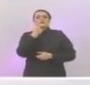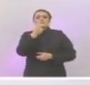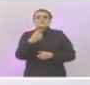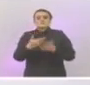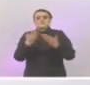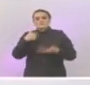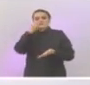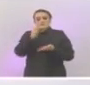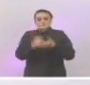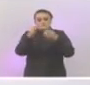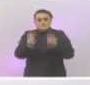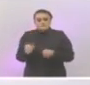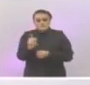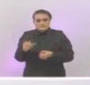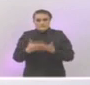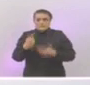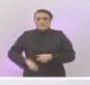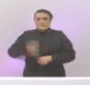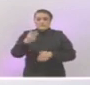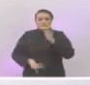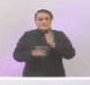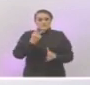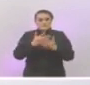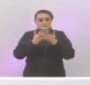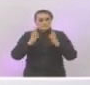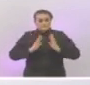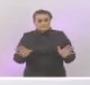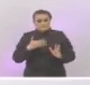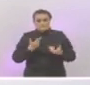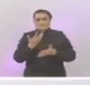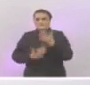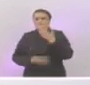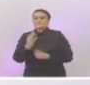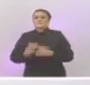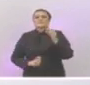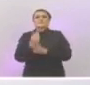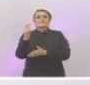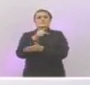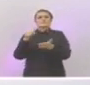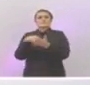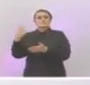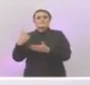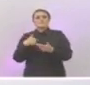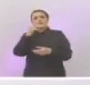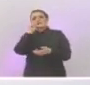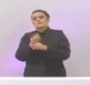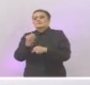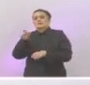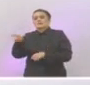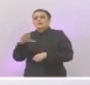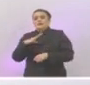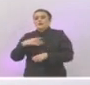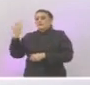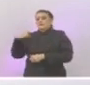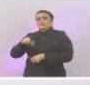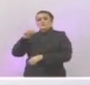la Secretaría de Seguridad Pública, por primera vez se construye unas instalaciones propias para esta Secretaría en 16 años